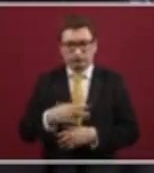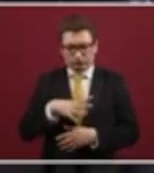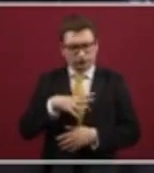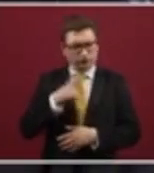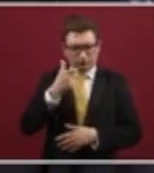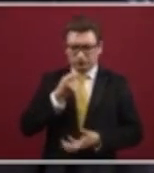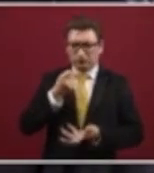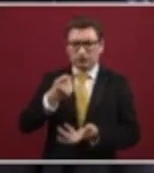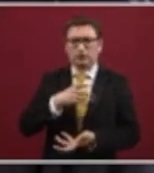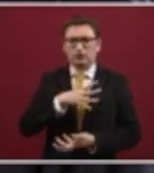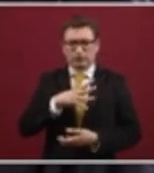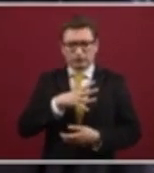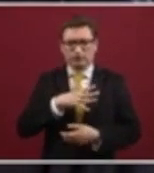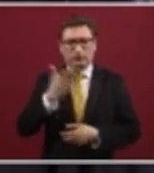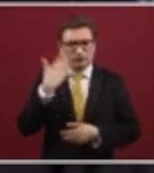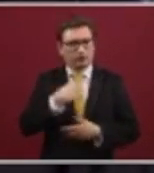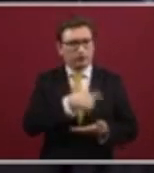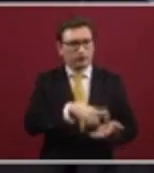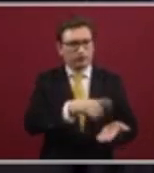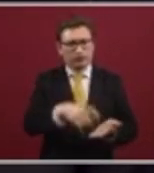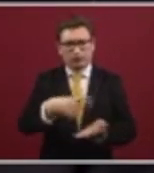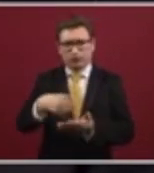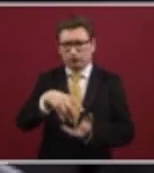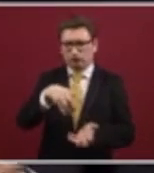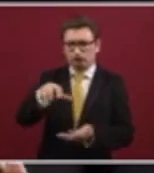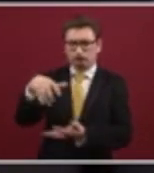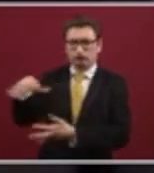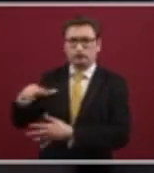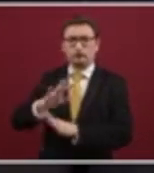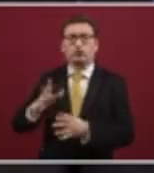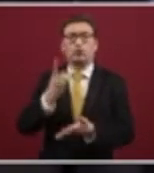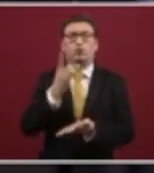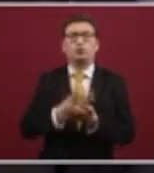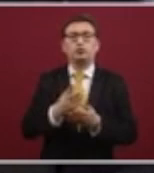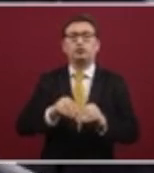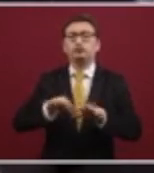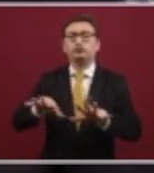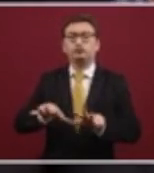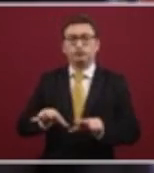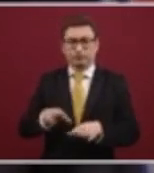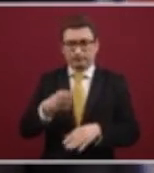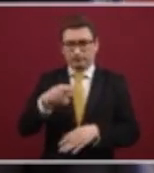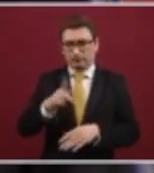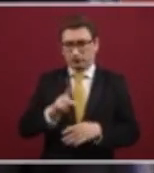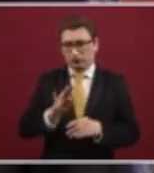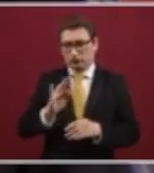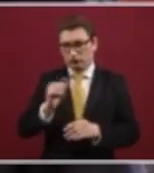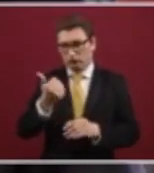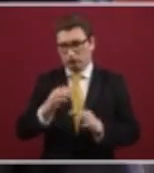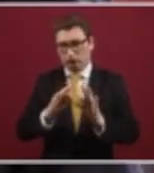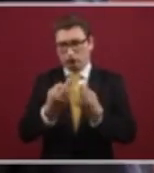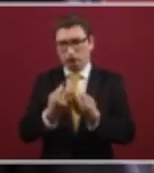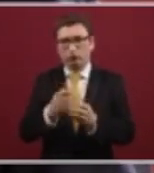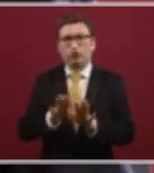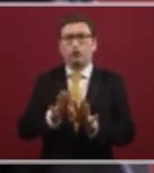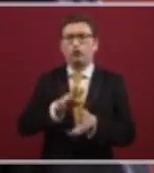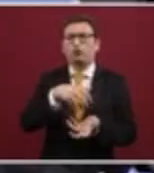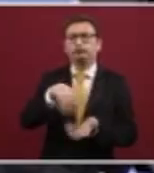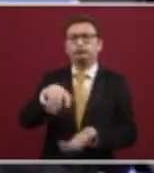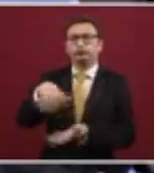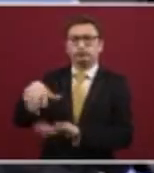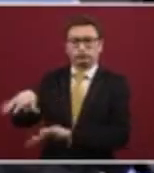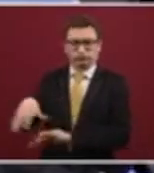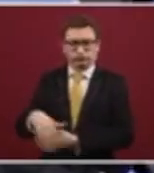recursos, se adquirieron los fertilizantes, es un asunto de distribución, pero había otro mecanismo de entrega de